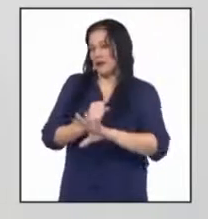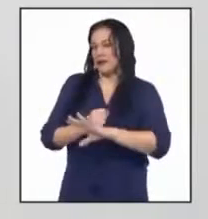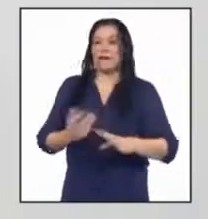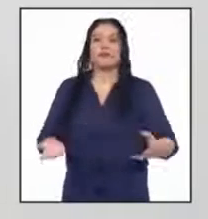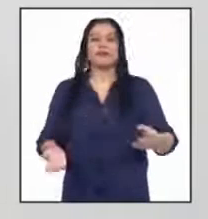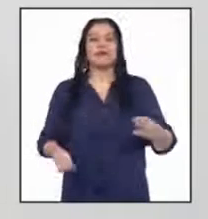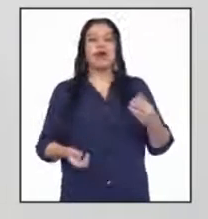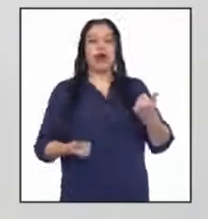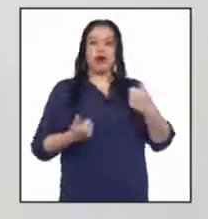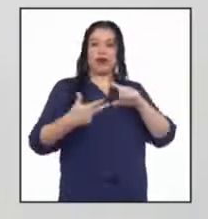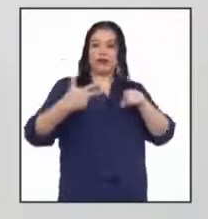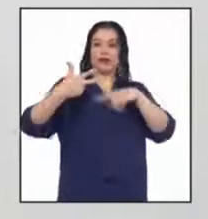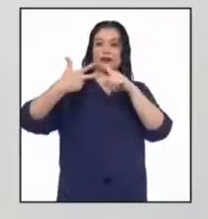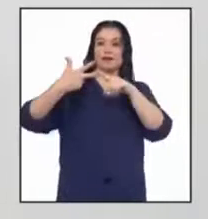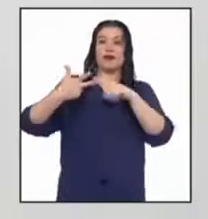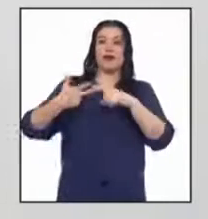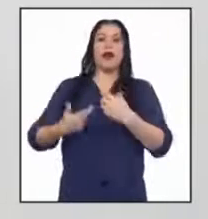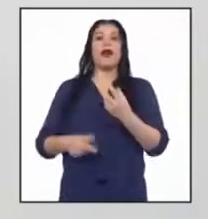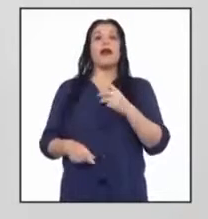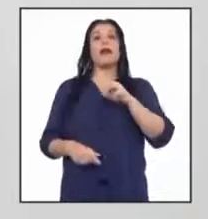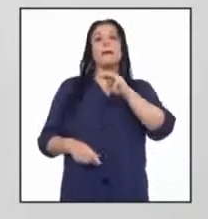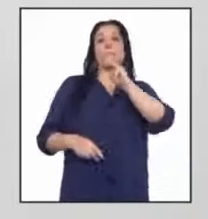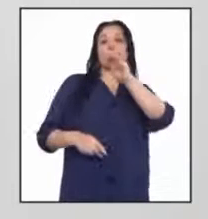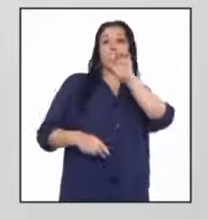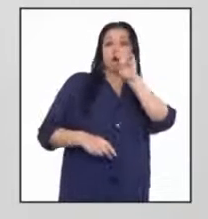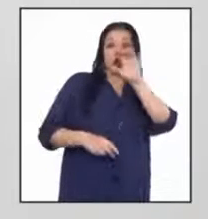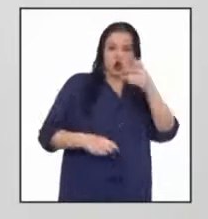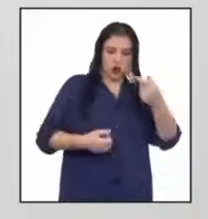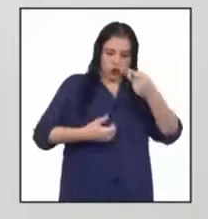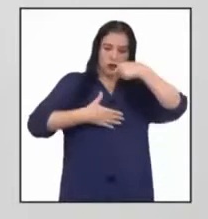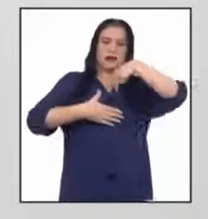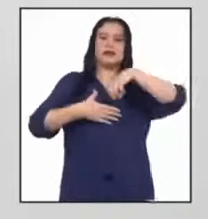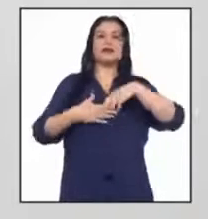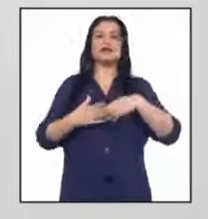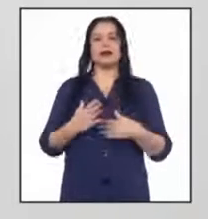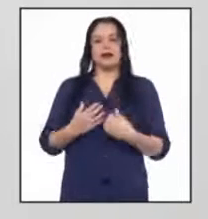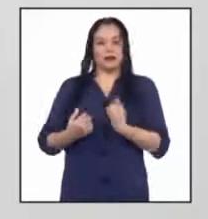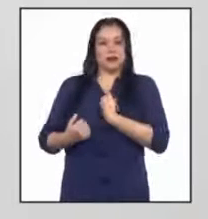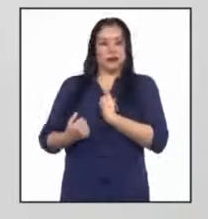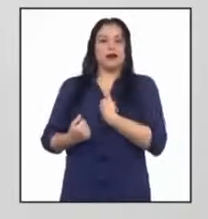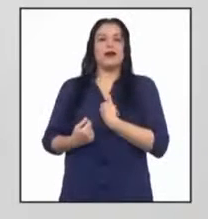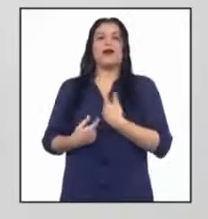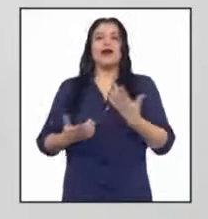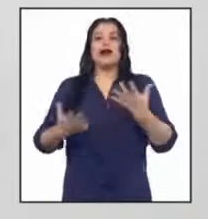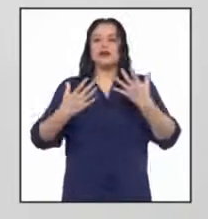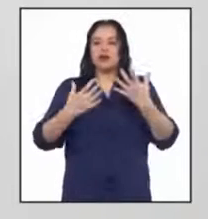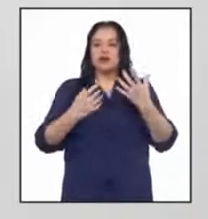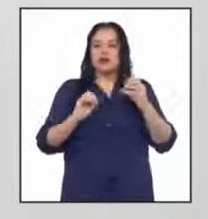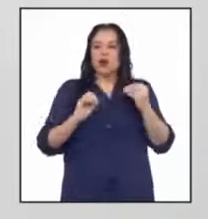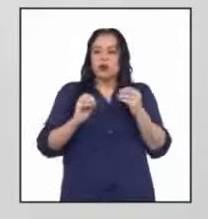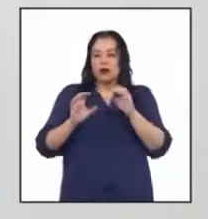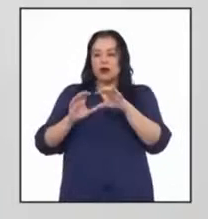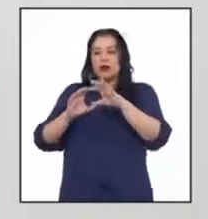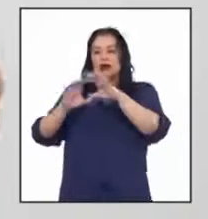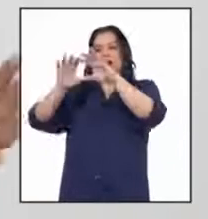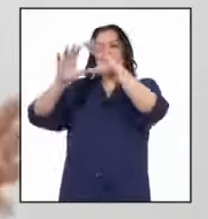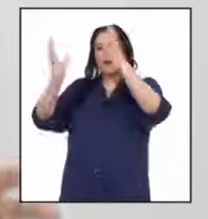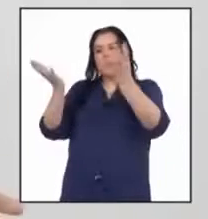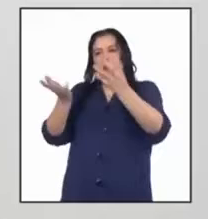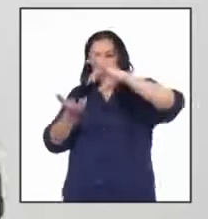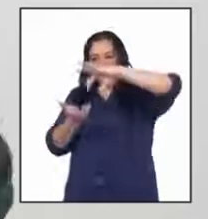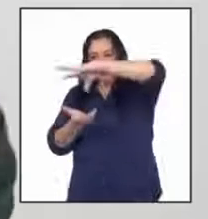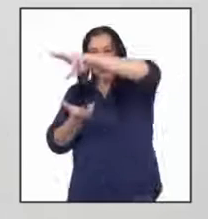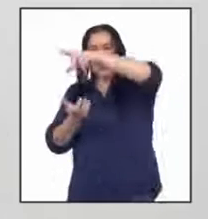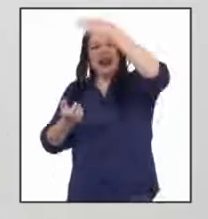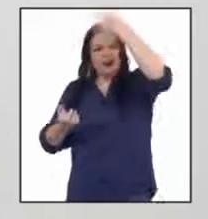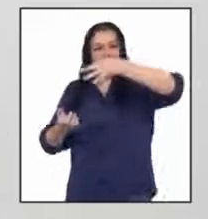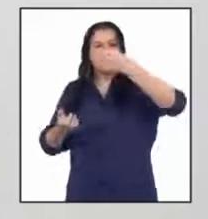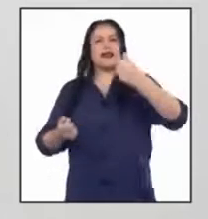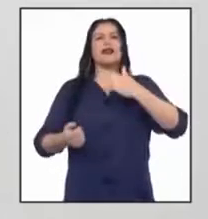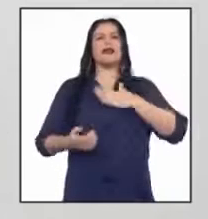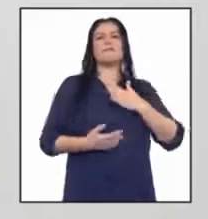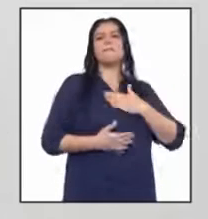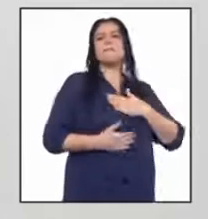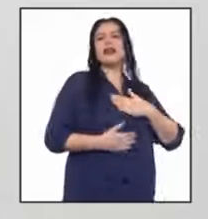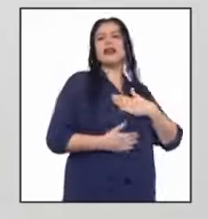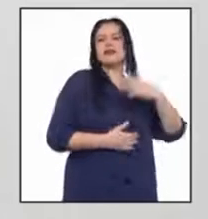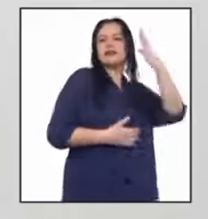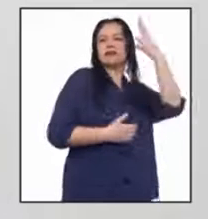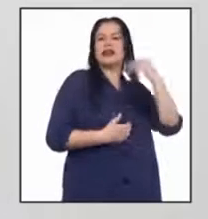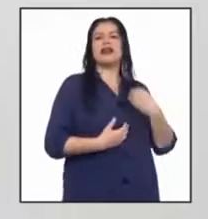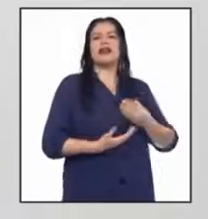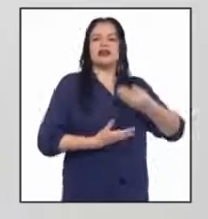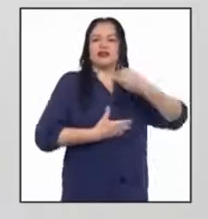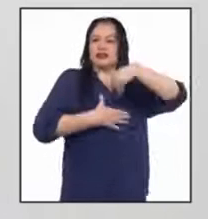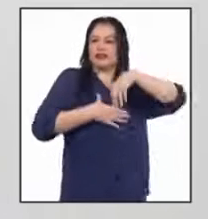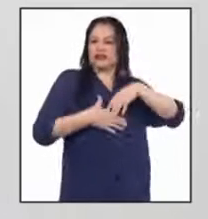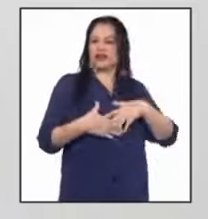monólogo interno. Este monólogo intenta mostrarnos la unión entre el mundo real y el mundo interior del narrador. Se